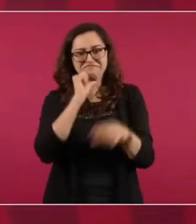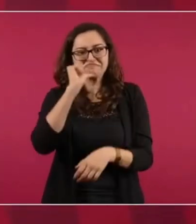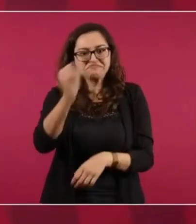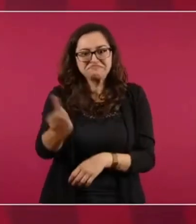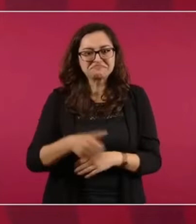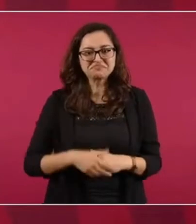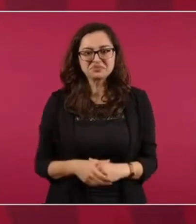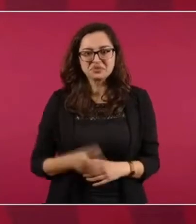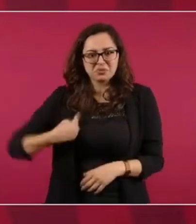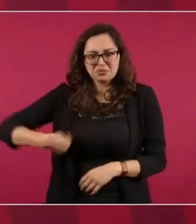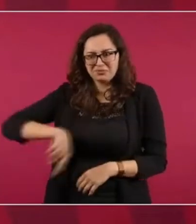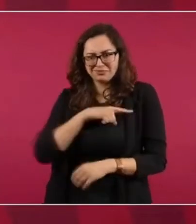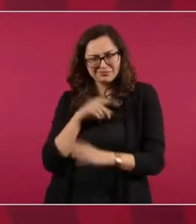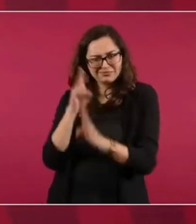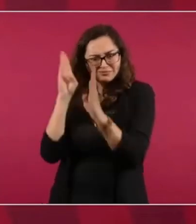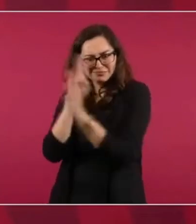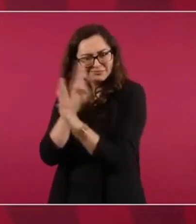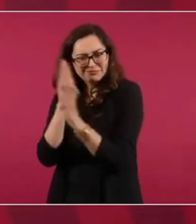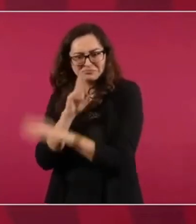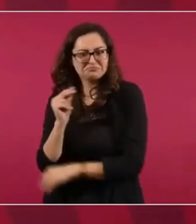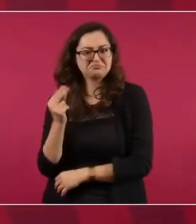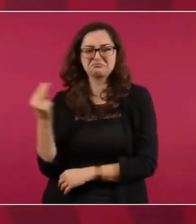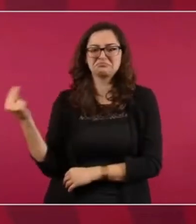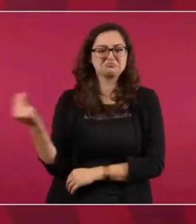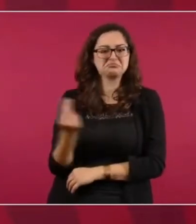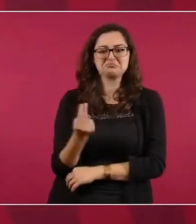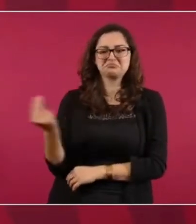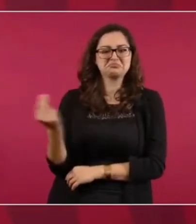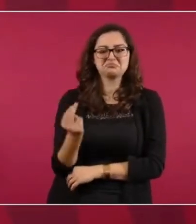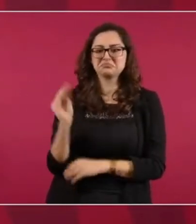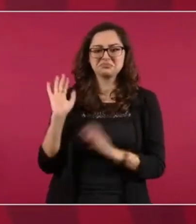Su vinculación pues es con